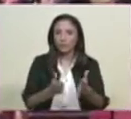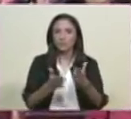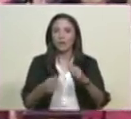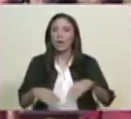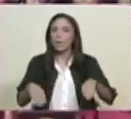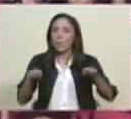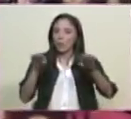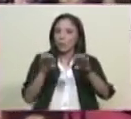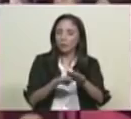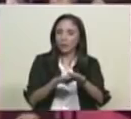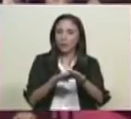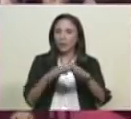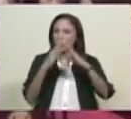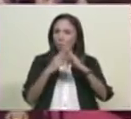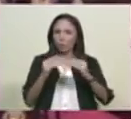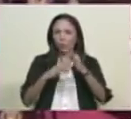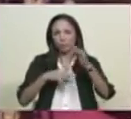igualdad,